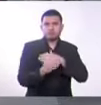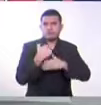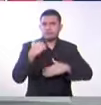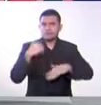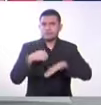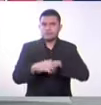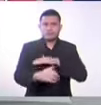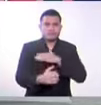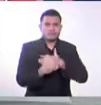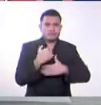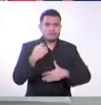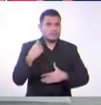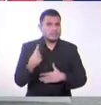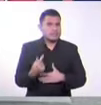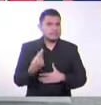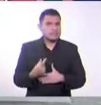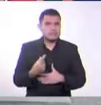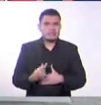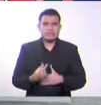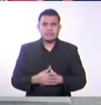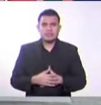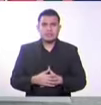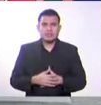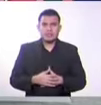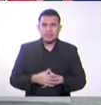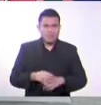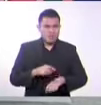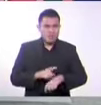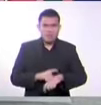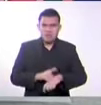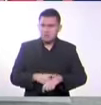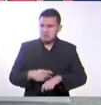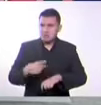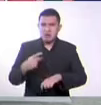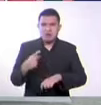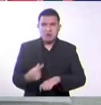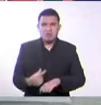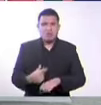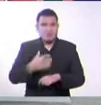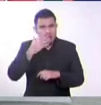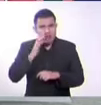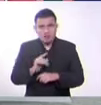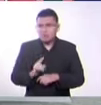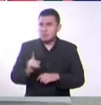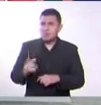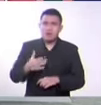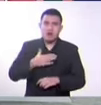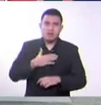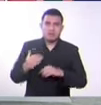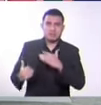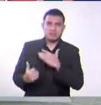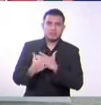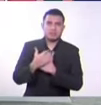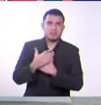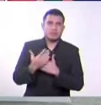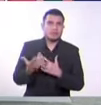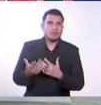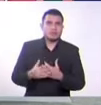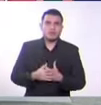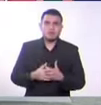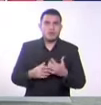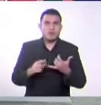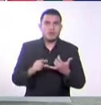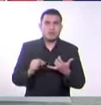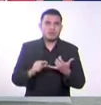con el internet, Luis, podés en el momento, o sea, el momento cuando, por ejemplo, vos me vas a mandar a mí un mensaje por